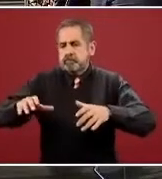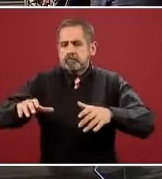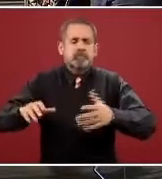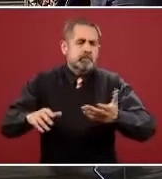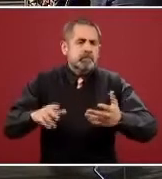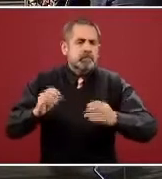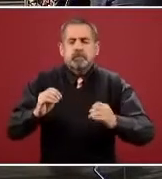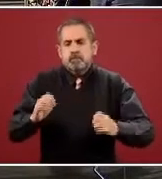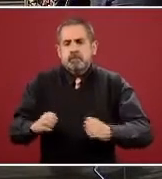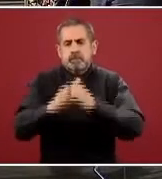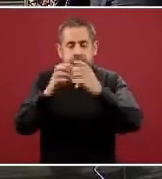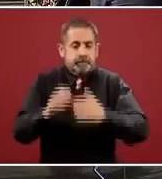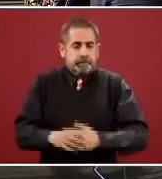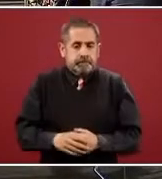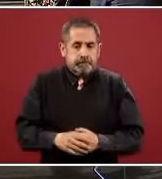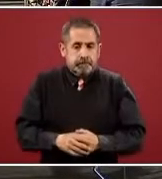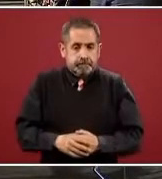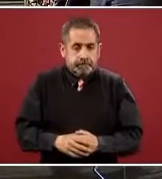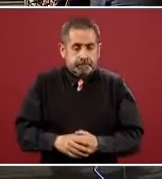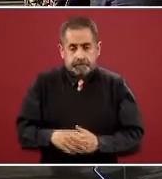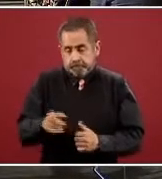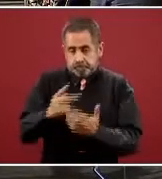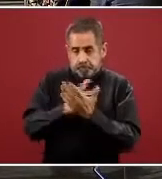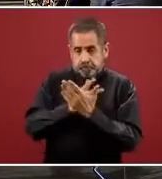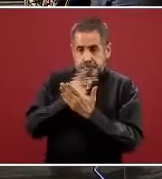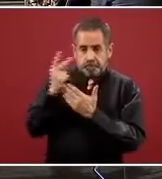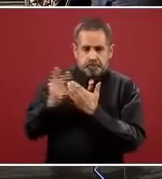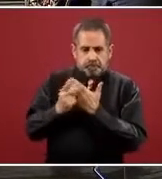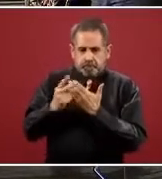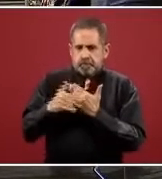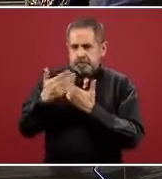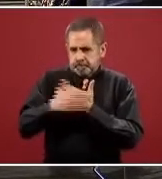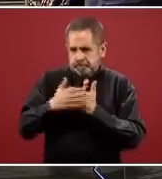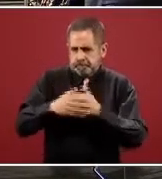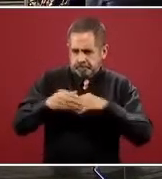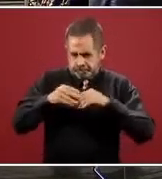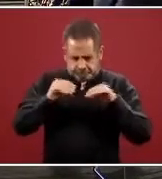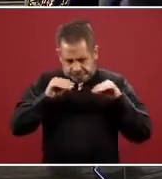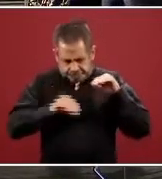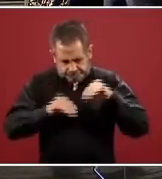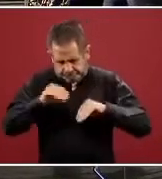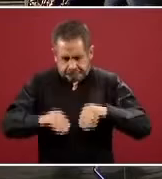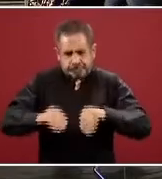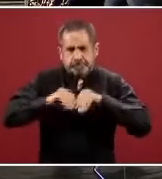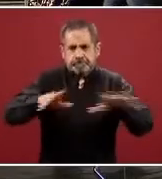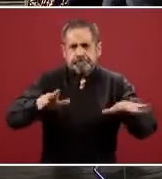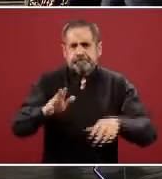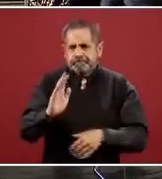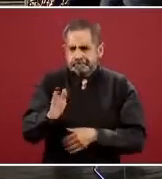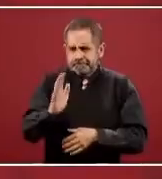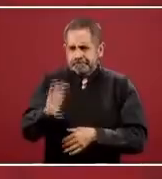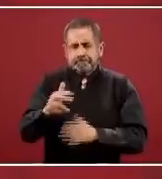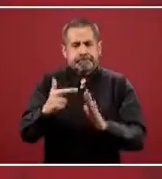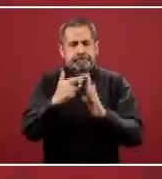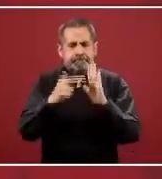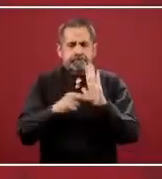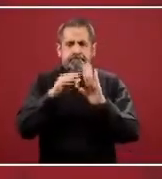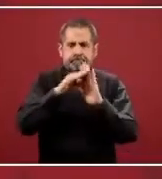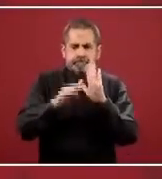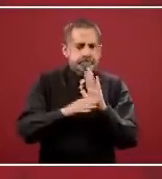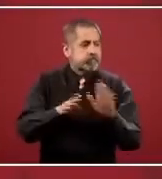de urgencias. Un poco en el programa, que también yo creo que pronto estaremos también listos, ya la publicación de los lineamientos de